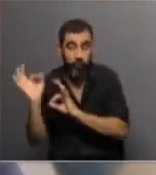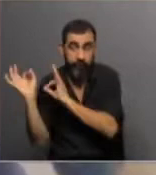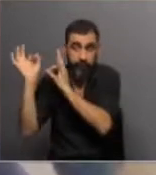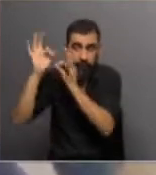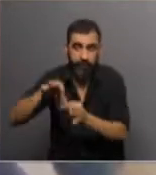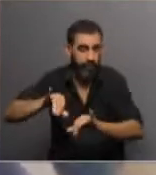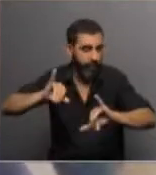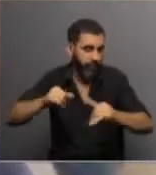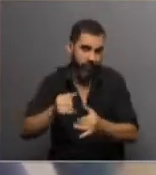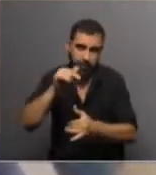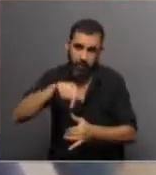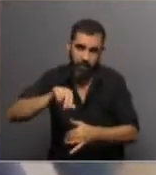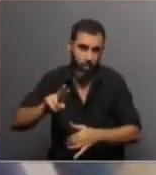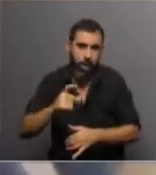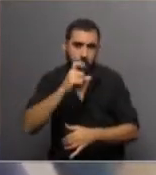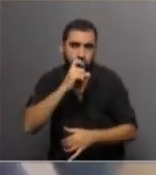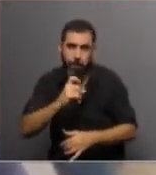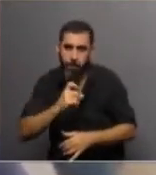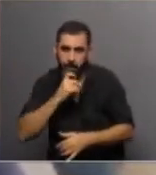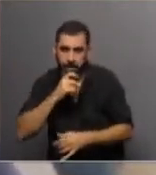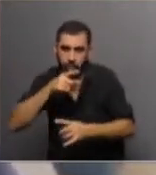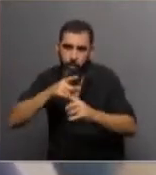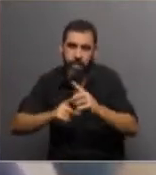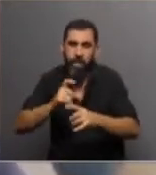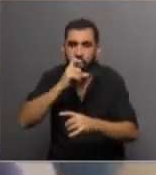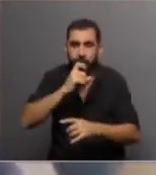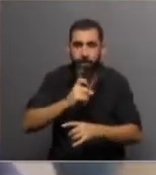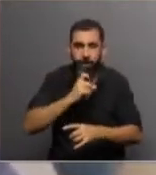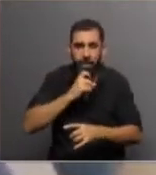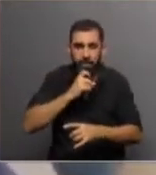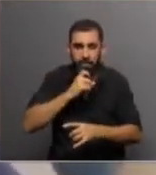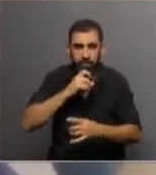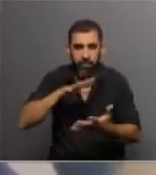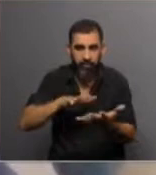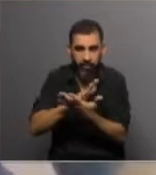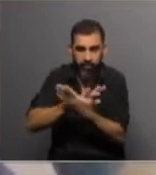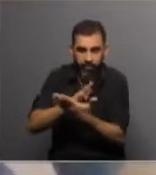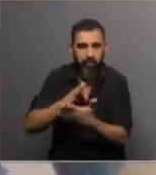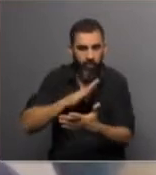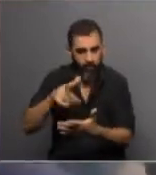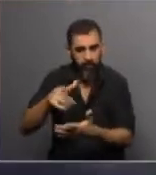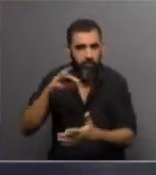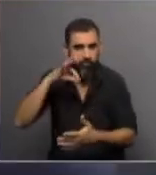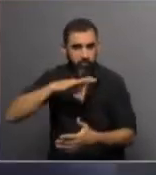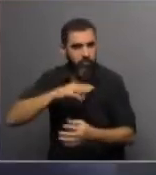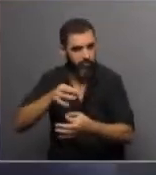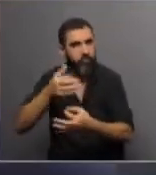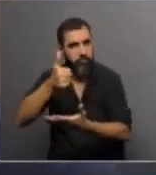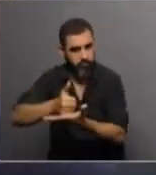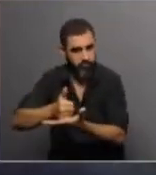que ya en marzo, a mediados de marzo, por lo menos en la zona de frontera, estaba muy presente. Claro.